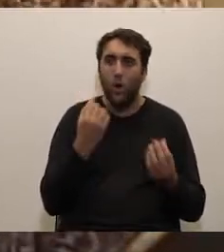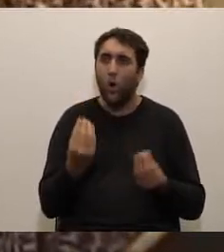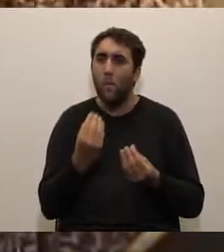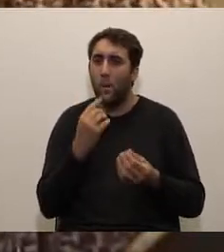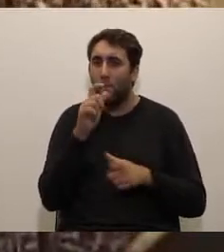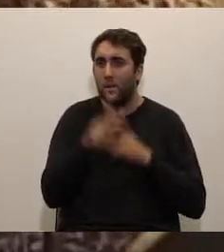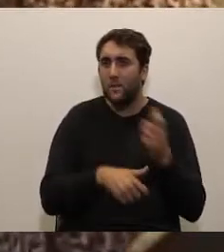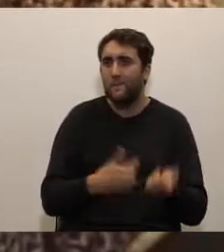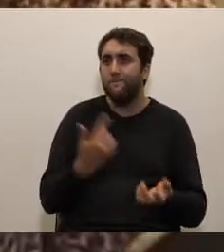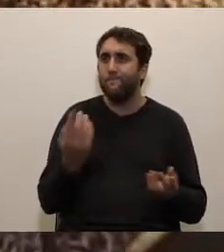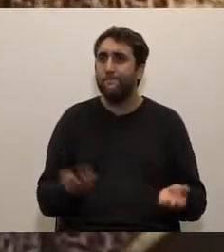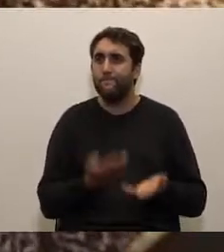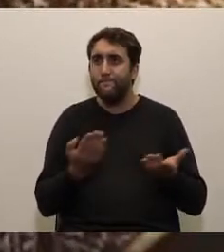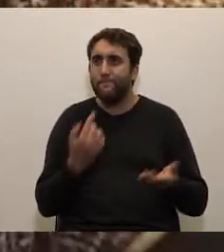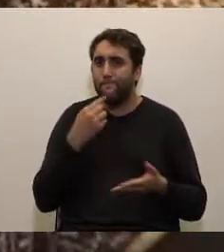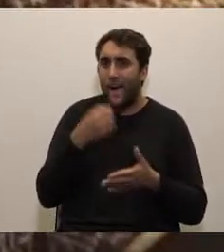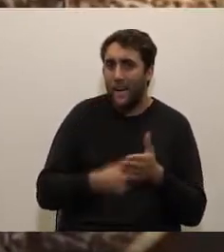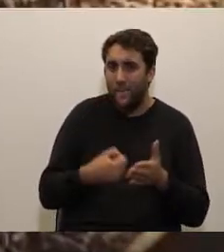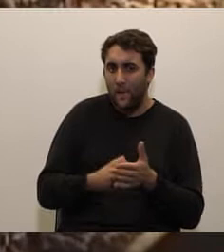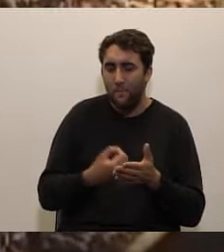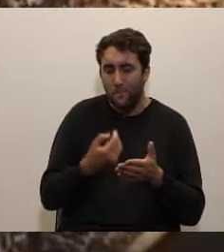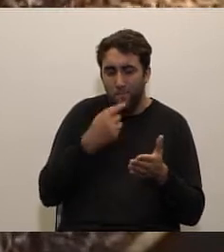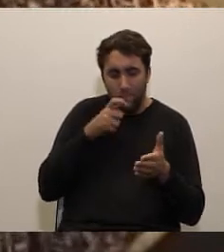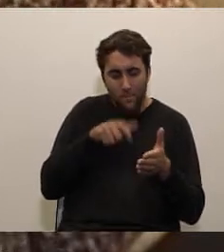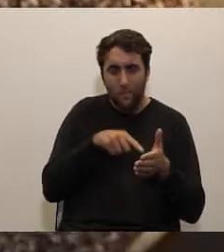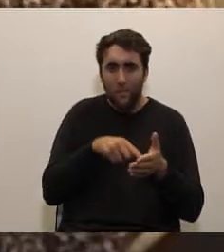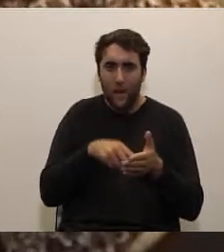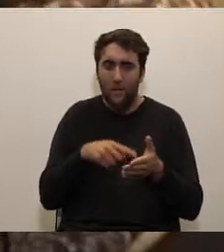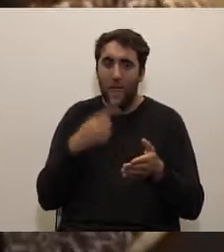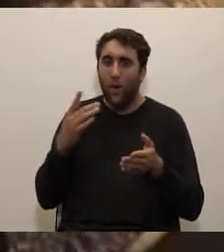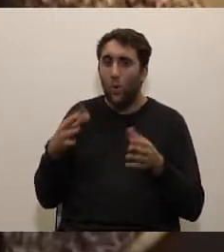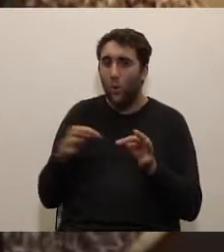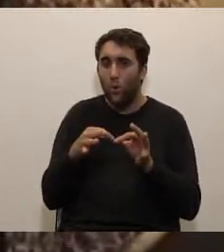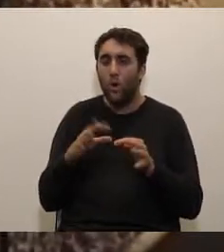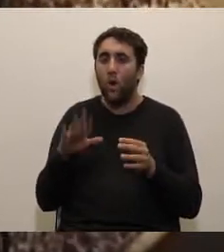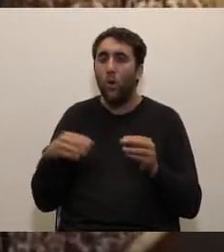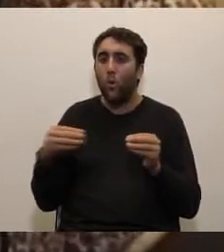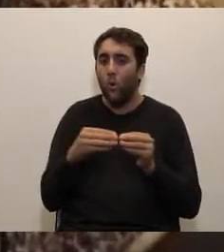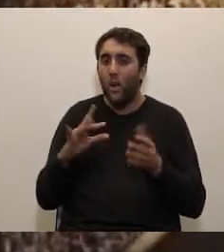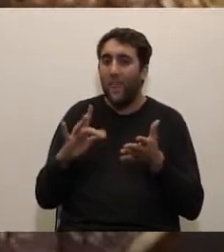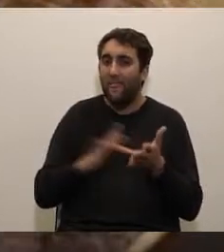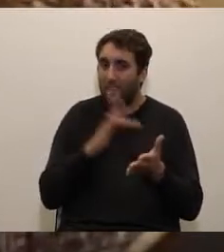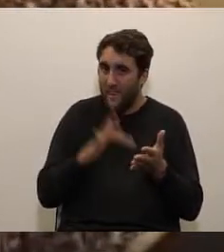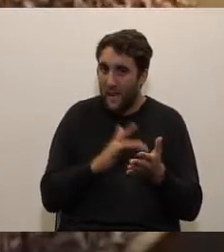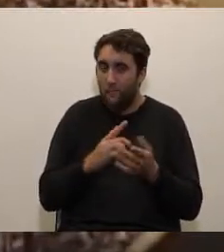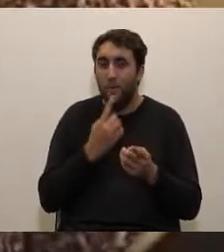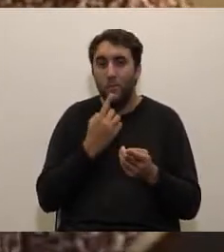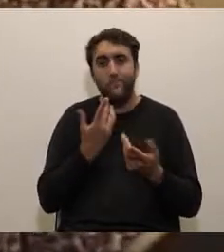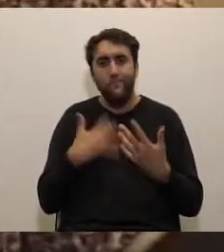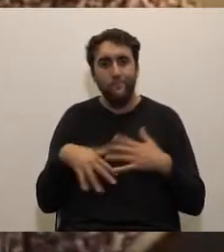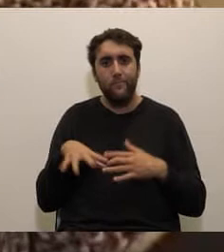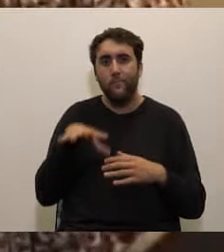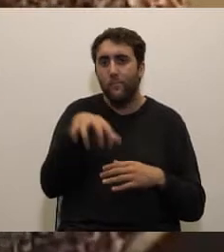en el activismo. Entonces, también pienso que el activismo digital tiene que ver con la apropiación de